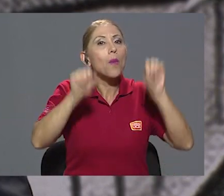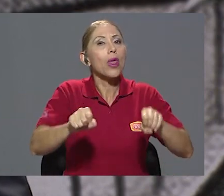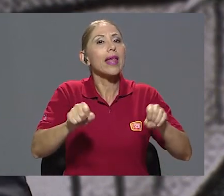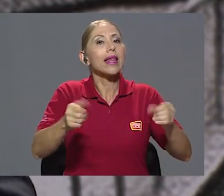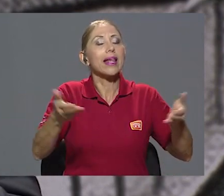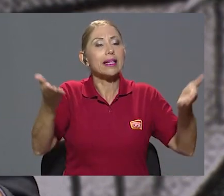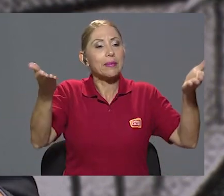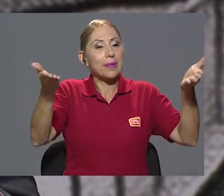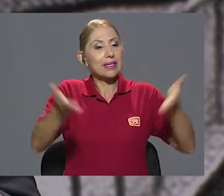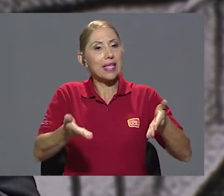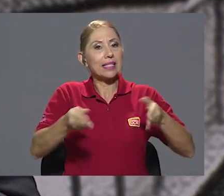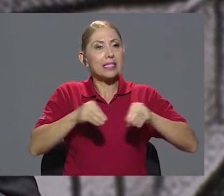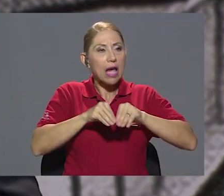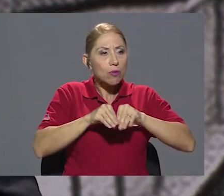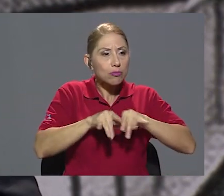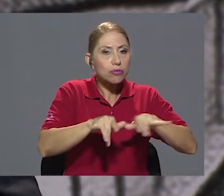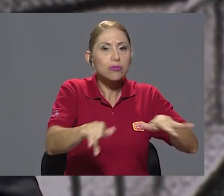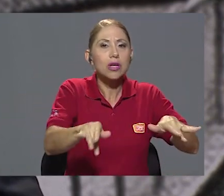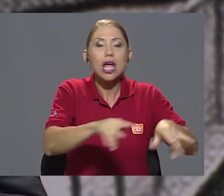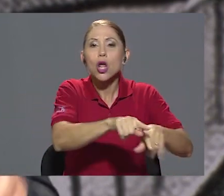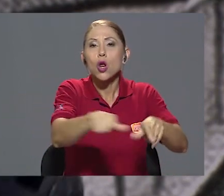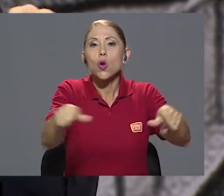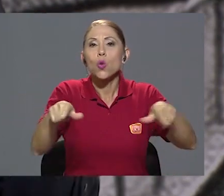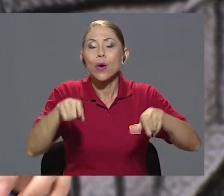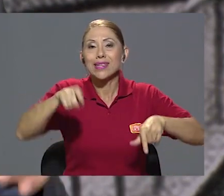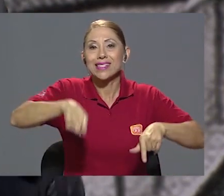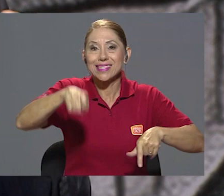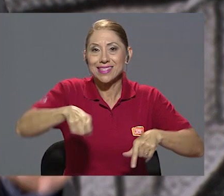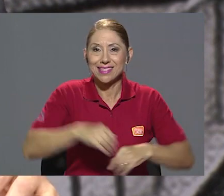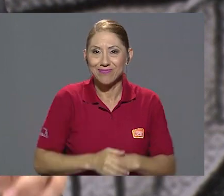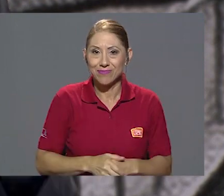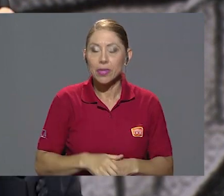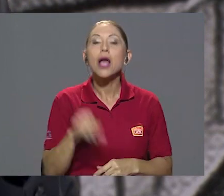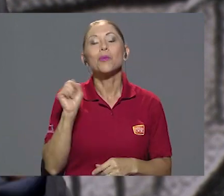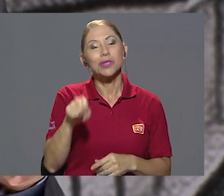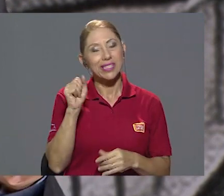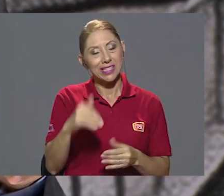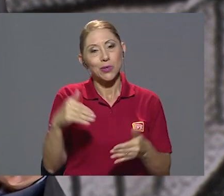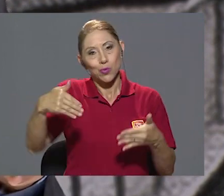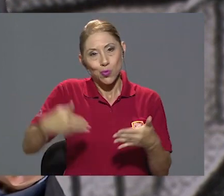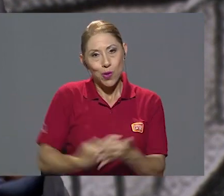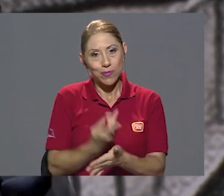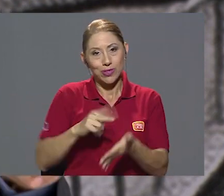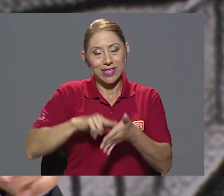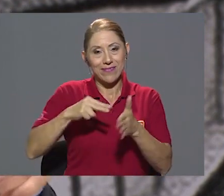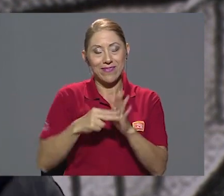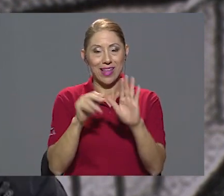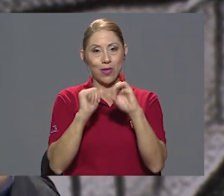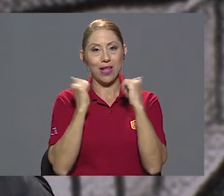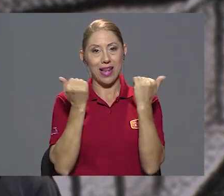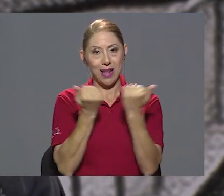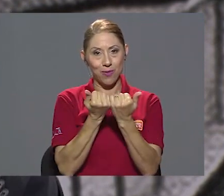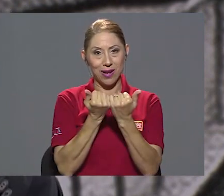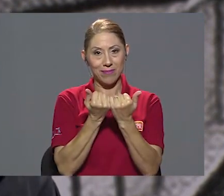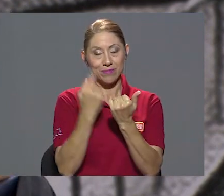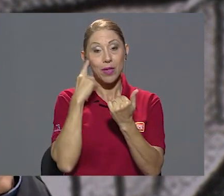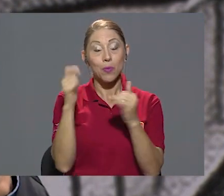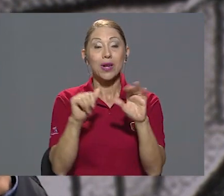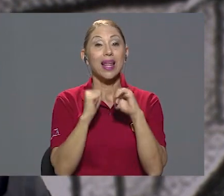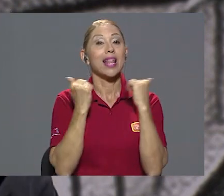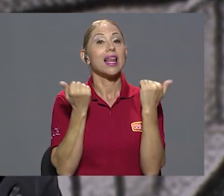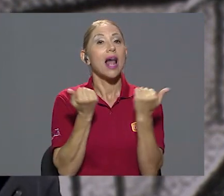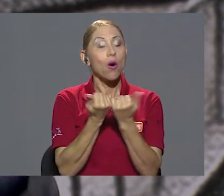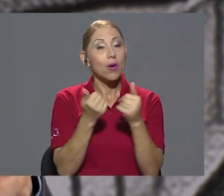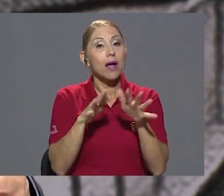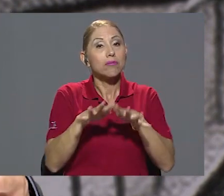hacer presencia ahí donde se requiere. Sí resignificamos el aula porque es un